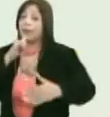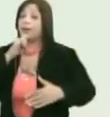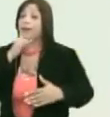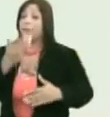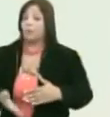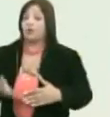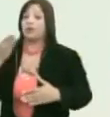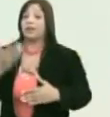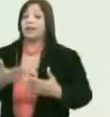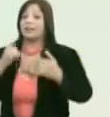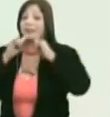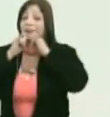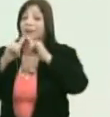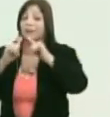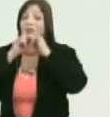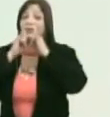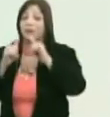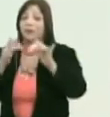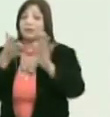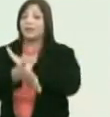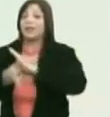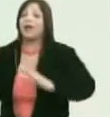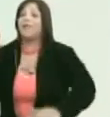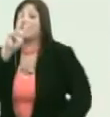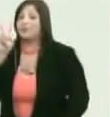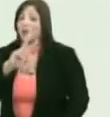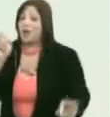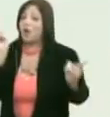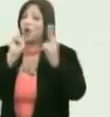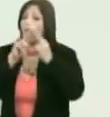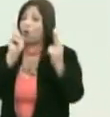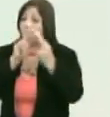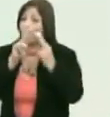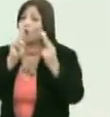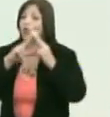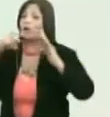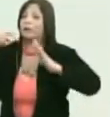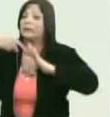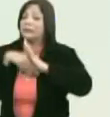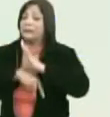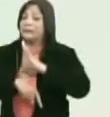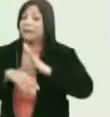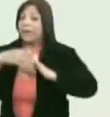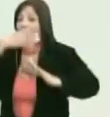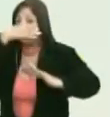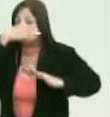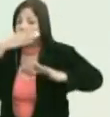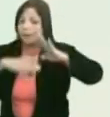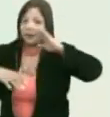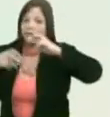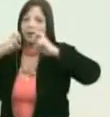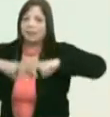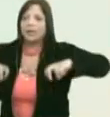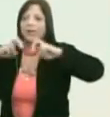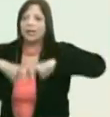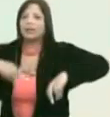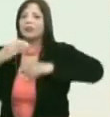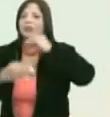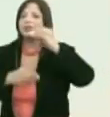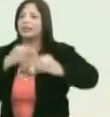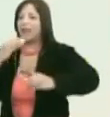era importante que ustedes supieran, que el país conociera de estas investigaciones que estamos